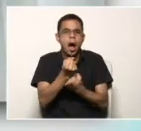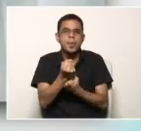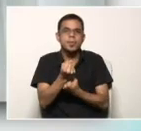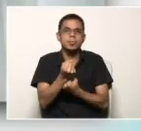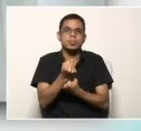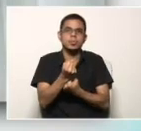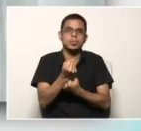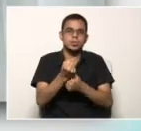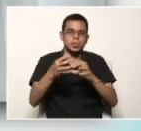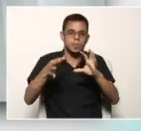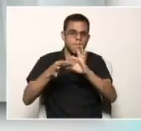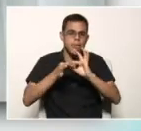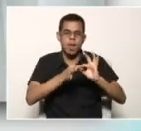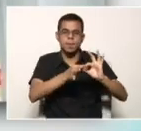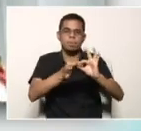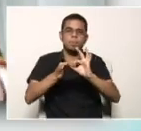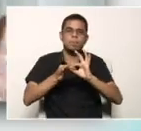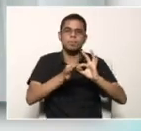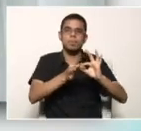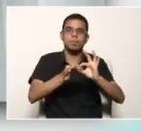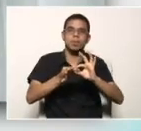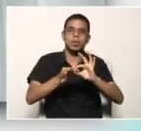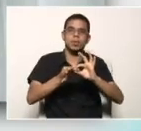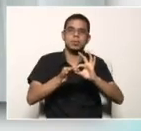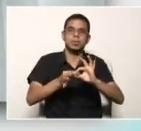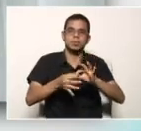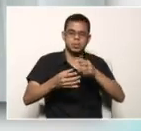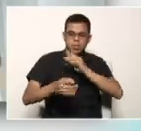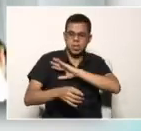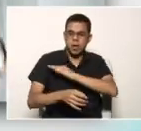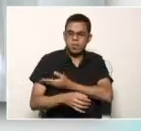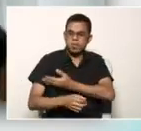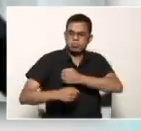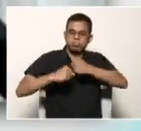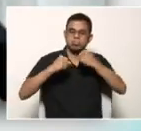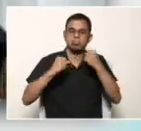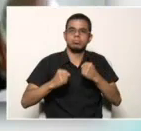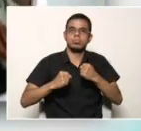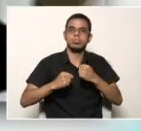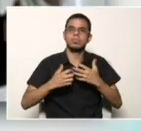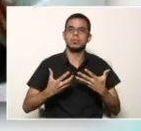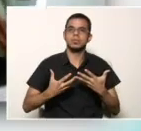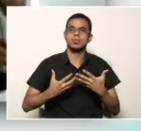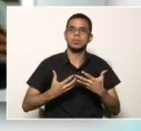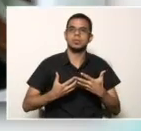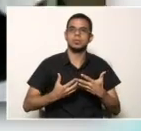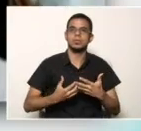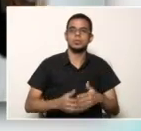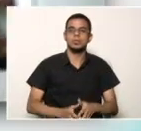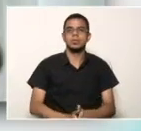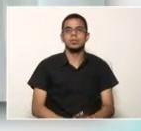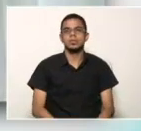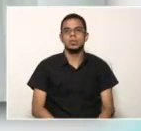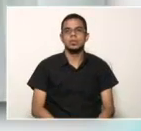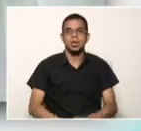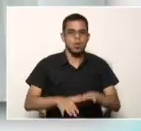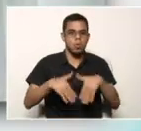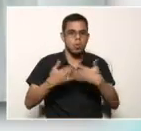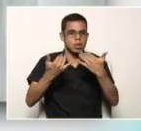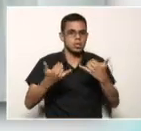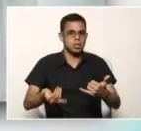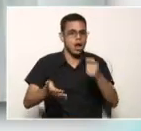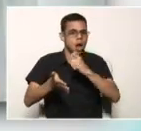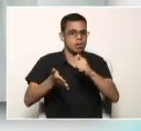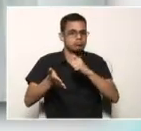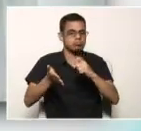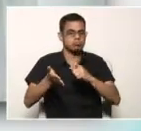sola nación. Pretendíamos hacernos fuertes ante el Imperio Español en aquel momento histórico, con